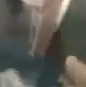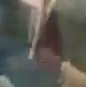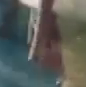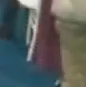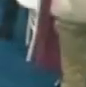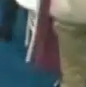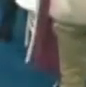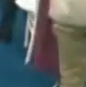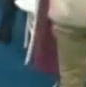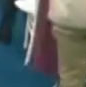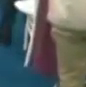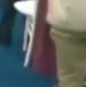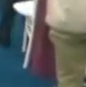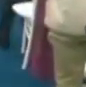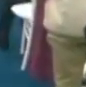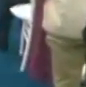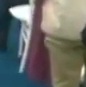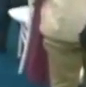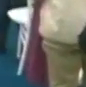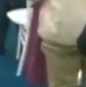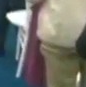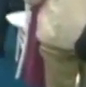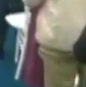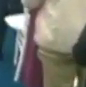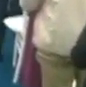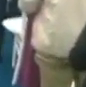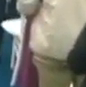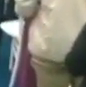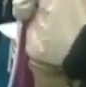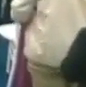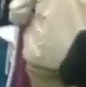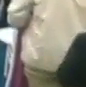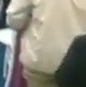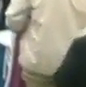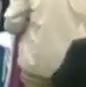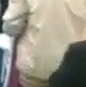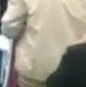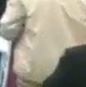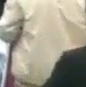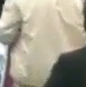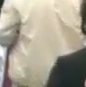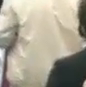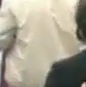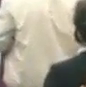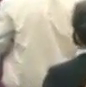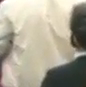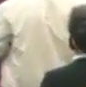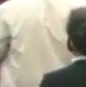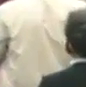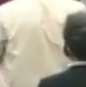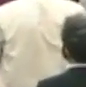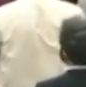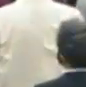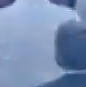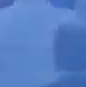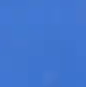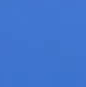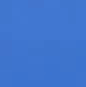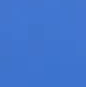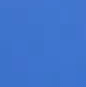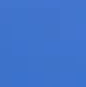la delegación venezolana, así como también empresarios de la República de Turquía, acá presentes. El objetivo es